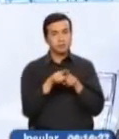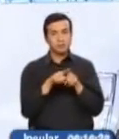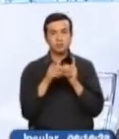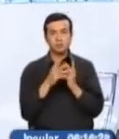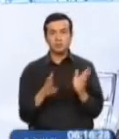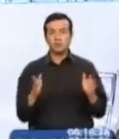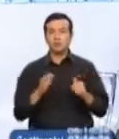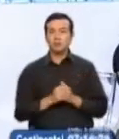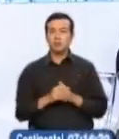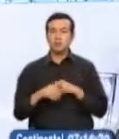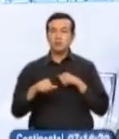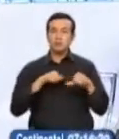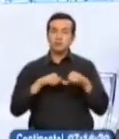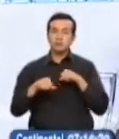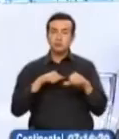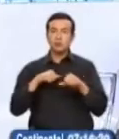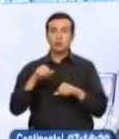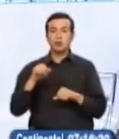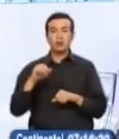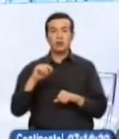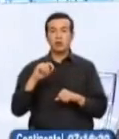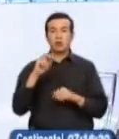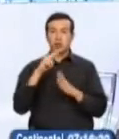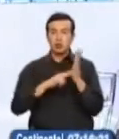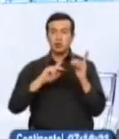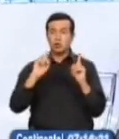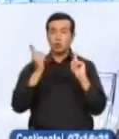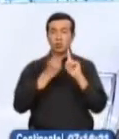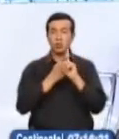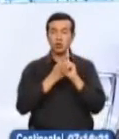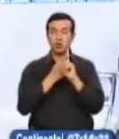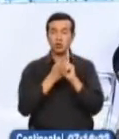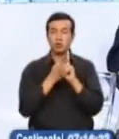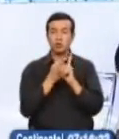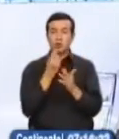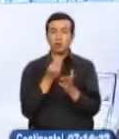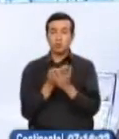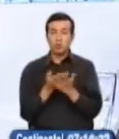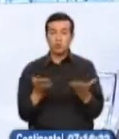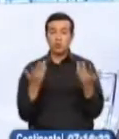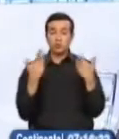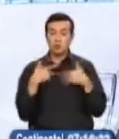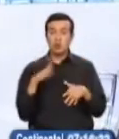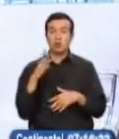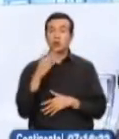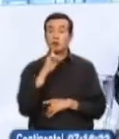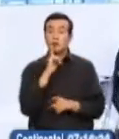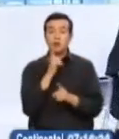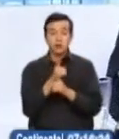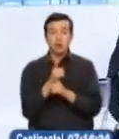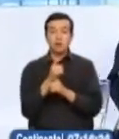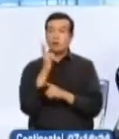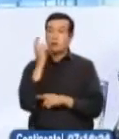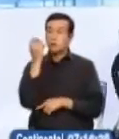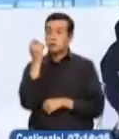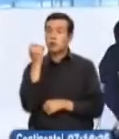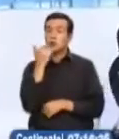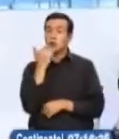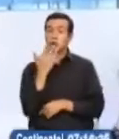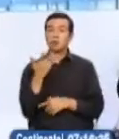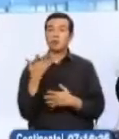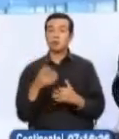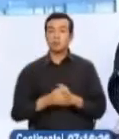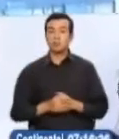con la administración del registro único de proveedores entre otros beneficios eso ha permitido liberar recursos que de otra manera se hubieran ido